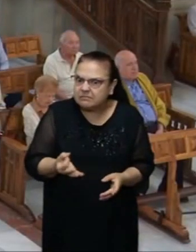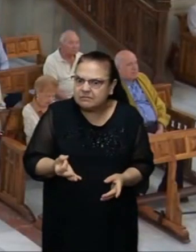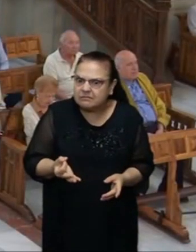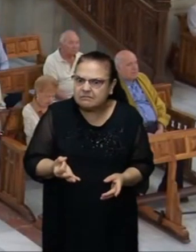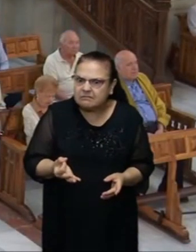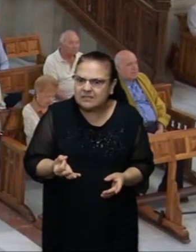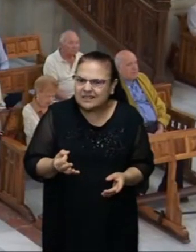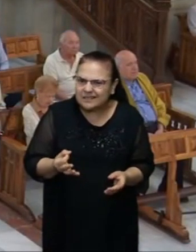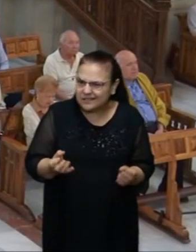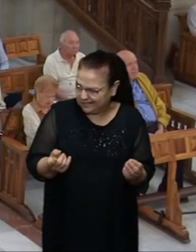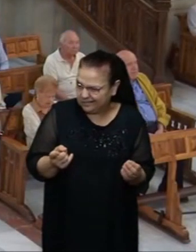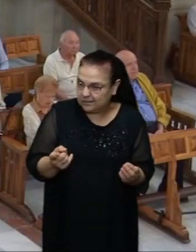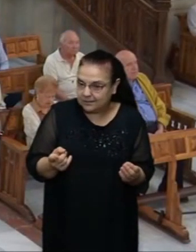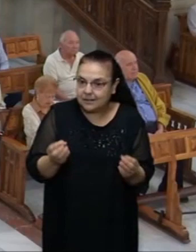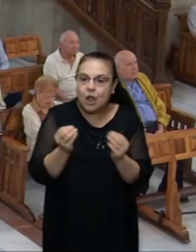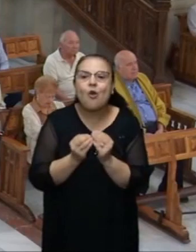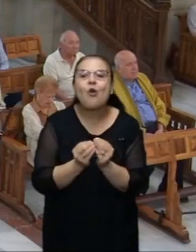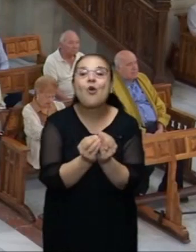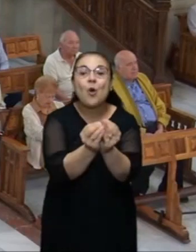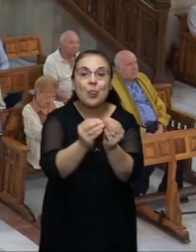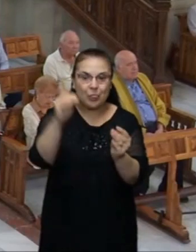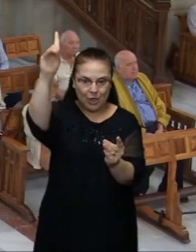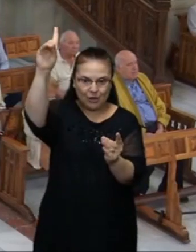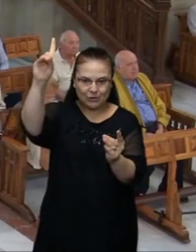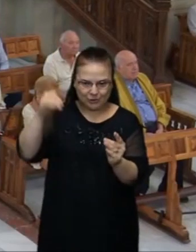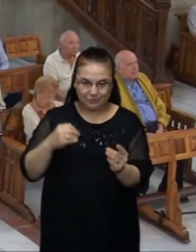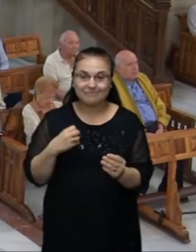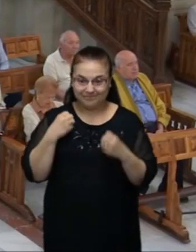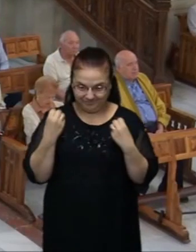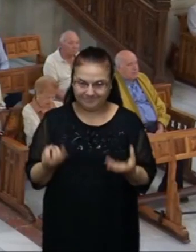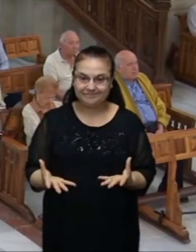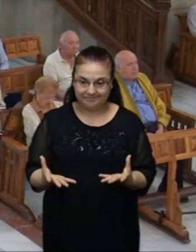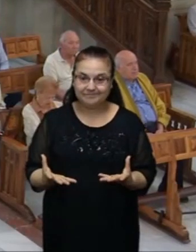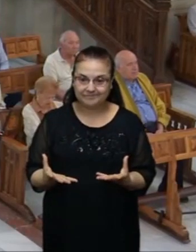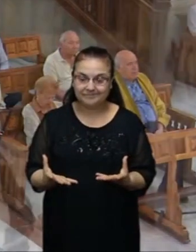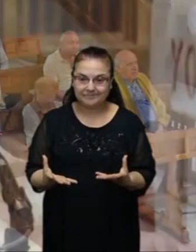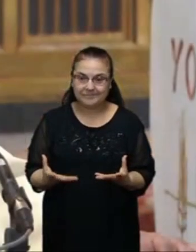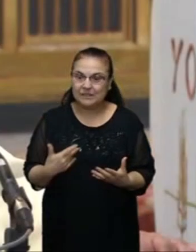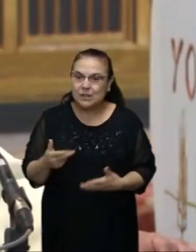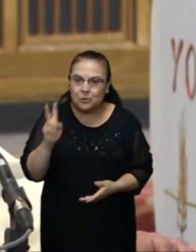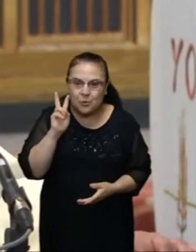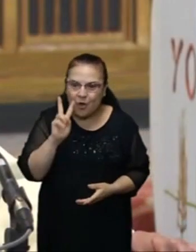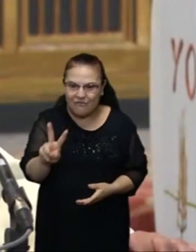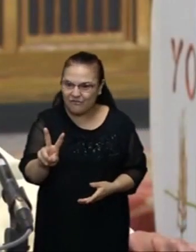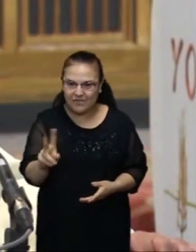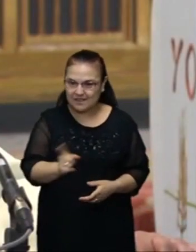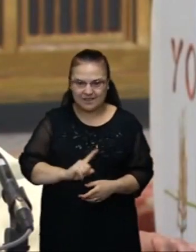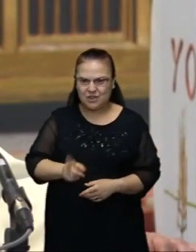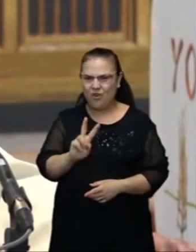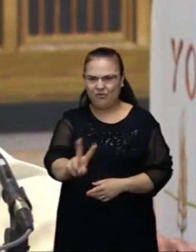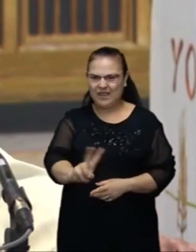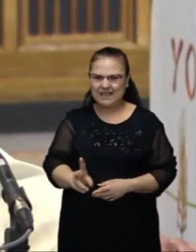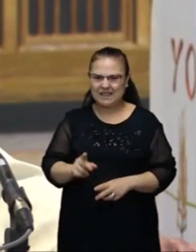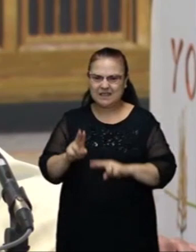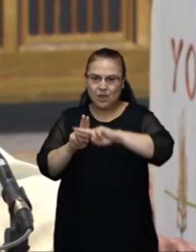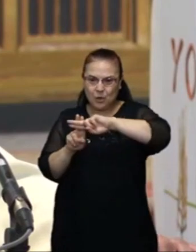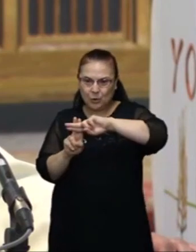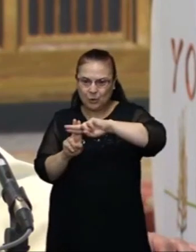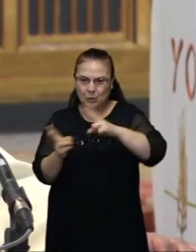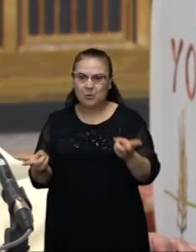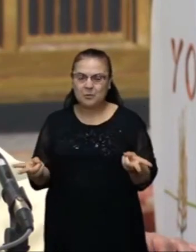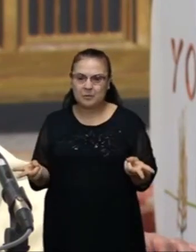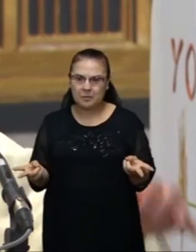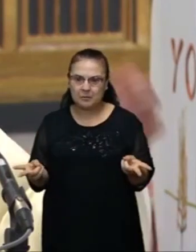Que al final dices, ves solamente la humanidad y las miserias y no ves a Cristo que en la cruz asume los pecados y miserias de los